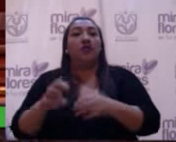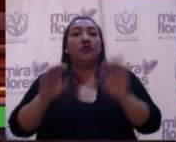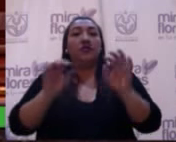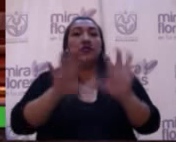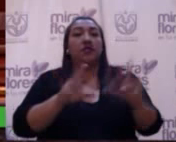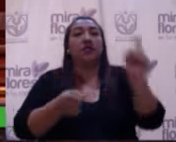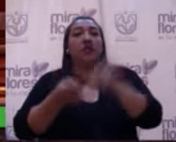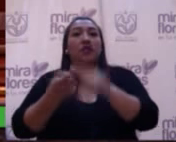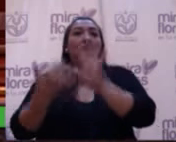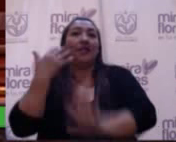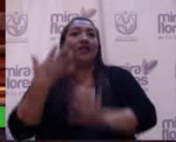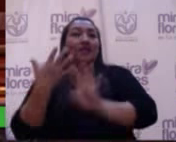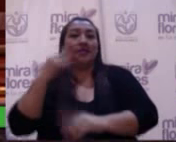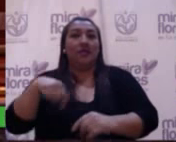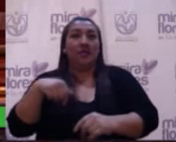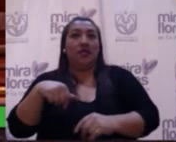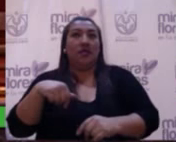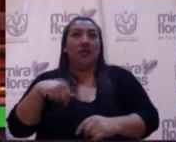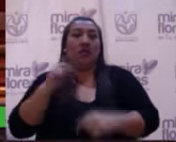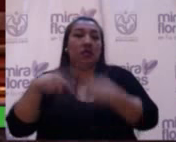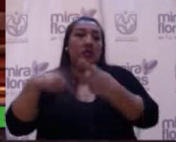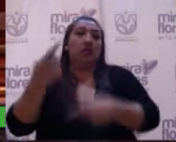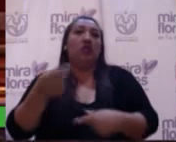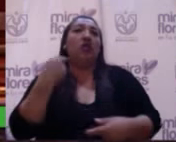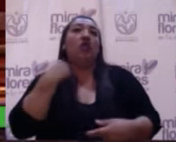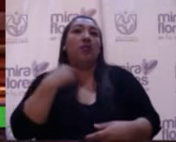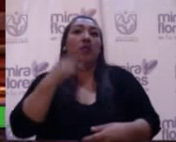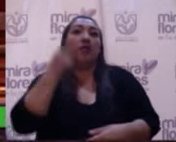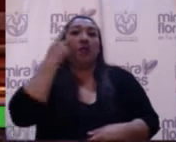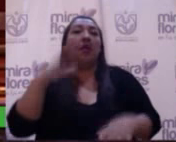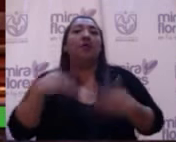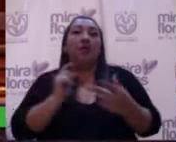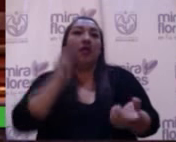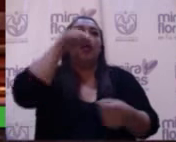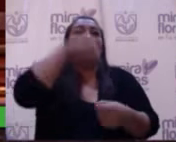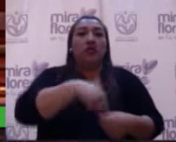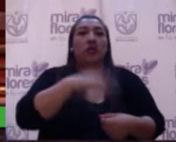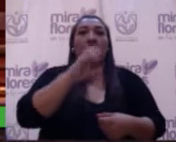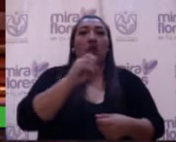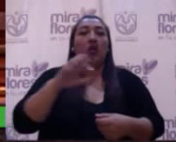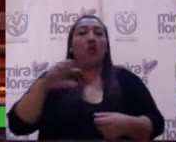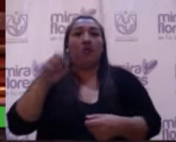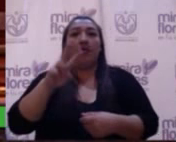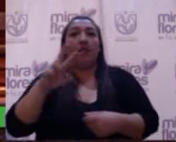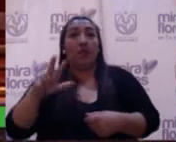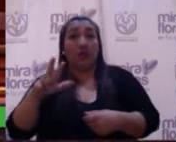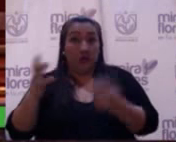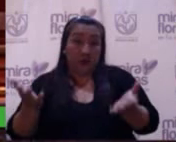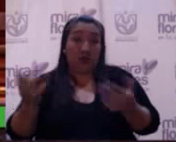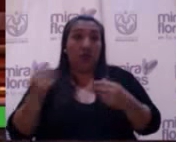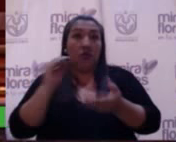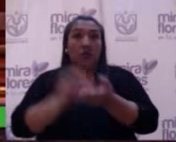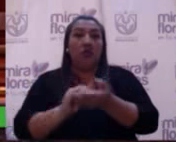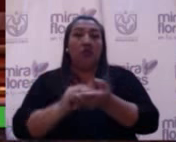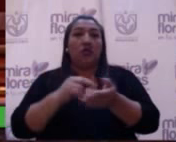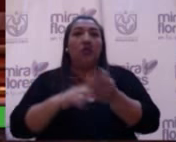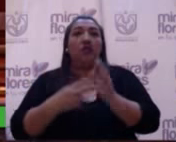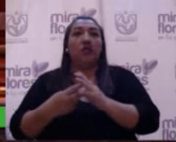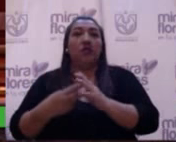al 15 de este siguiente mes para poder estar en COP23. Vamos a someter